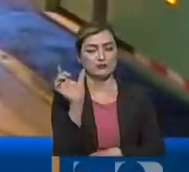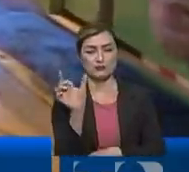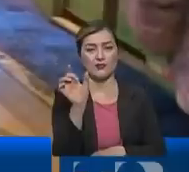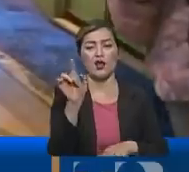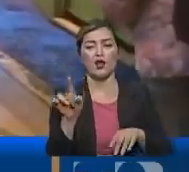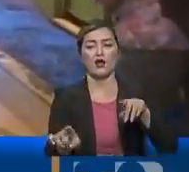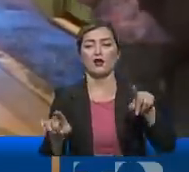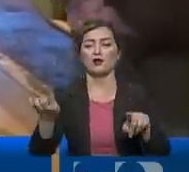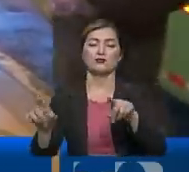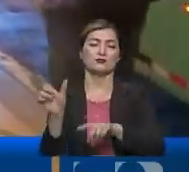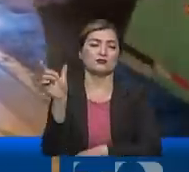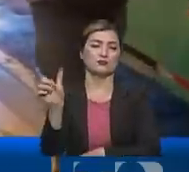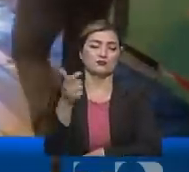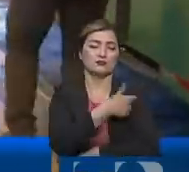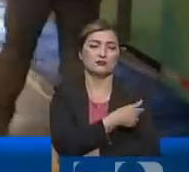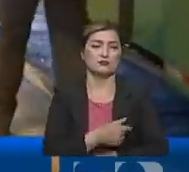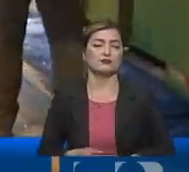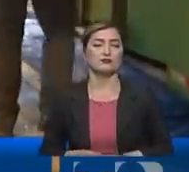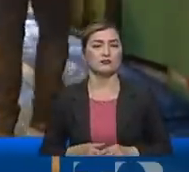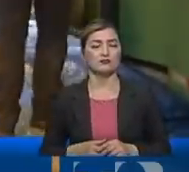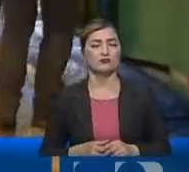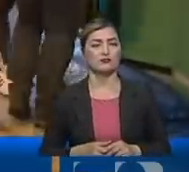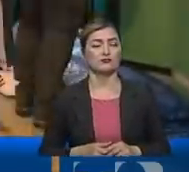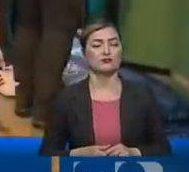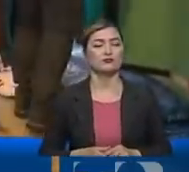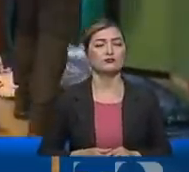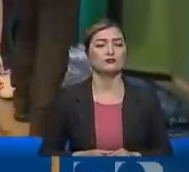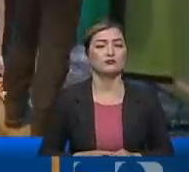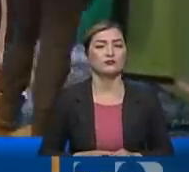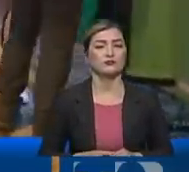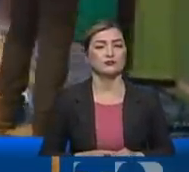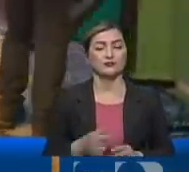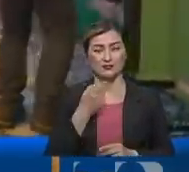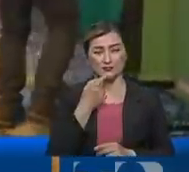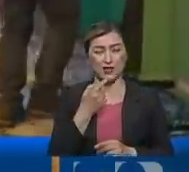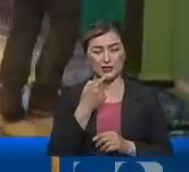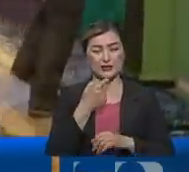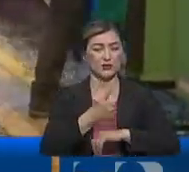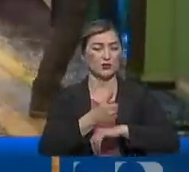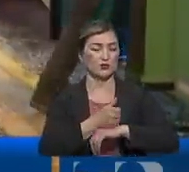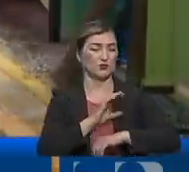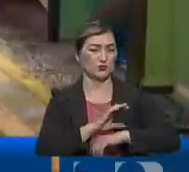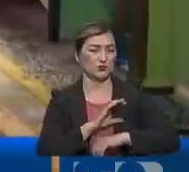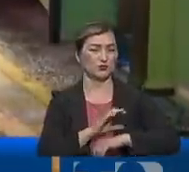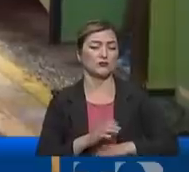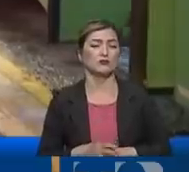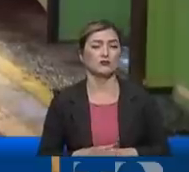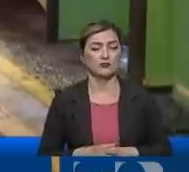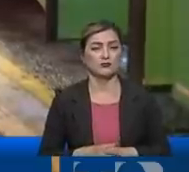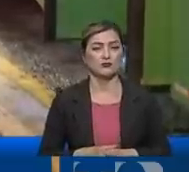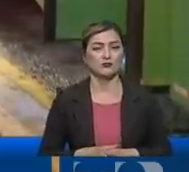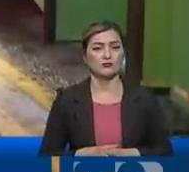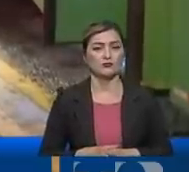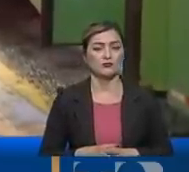de forma aleatoria los carnets de vacunación. Según las autoridades del EMOP, también están solicitando en la terminal